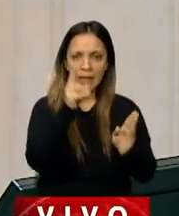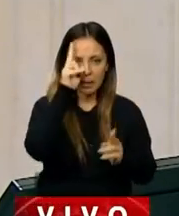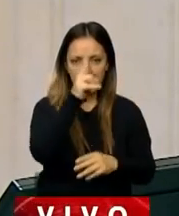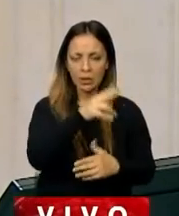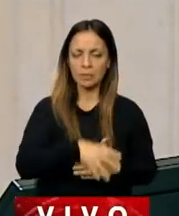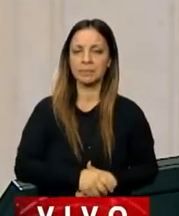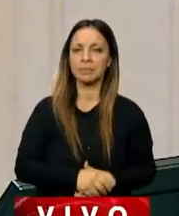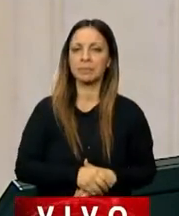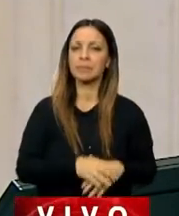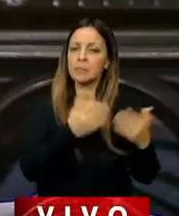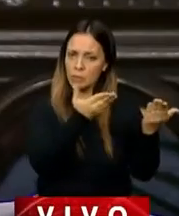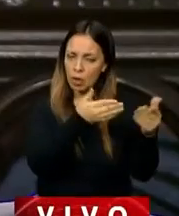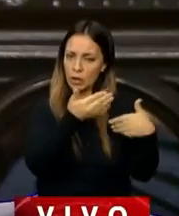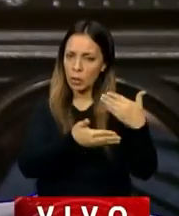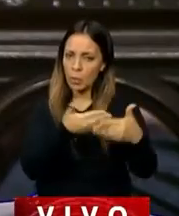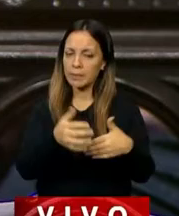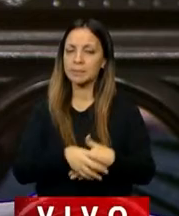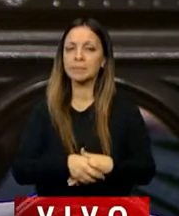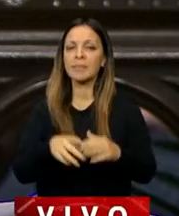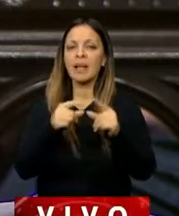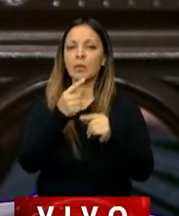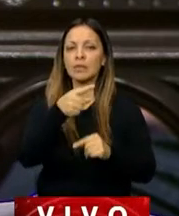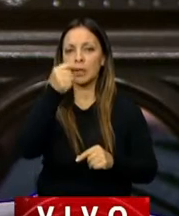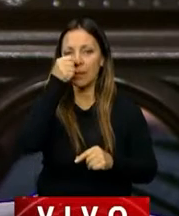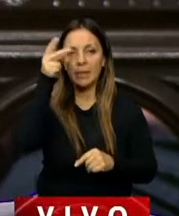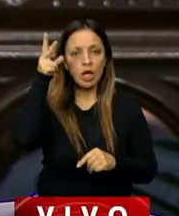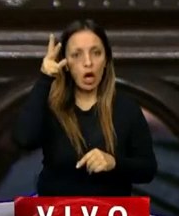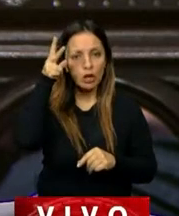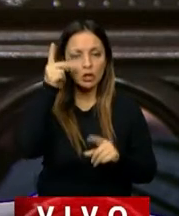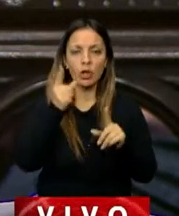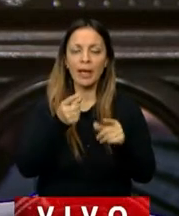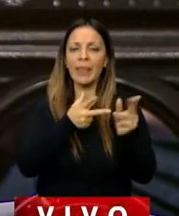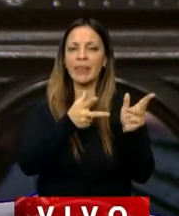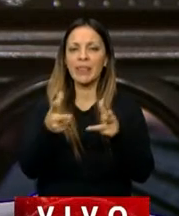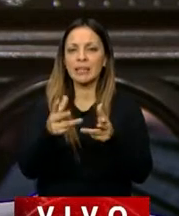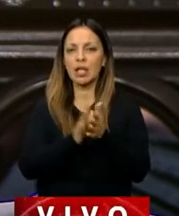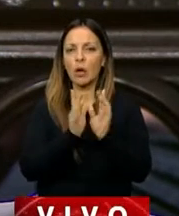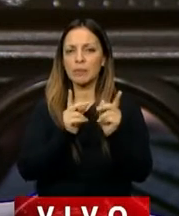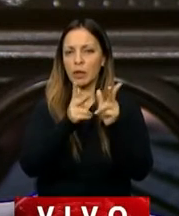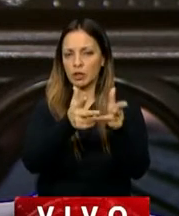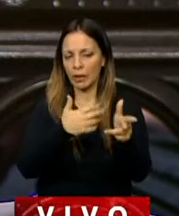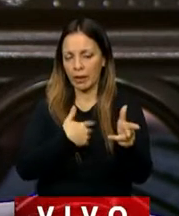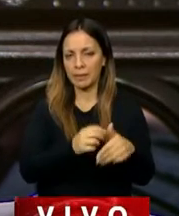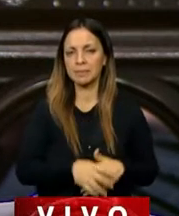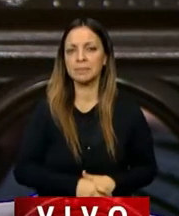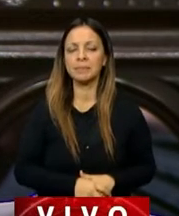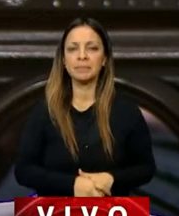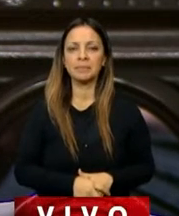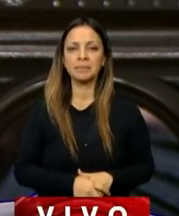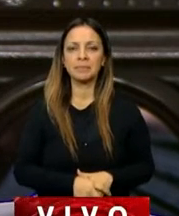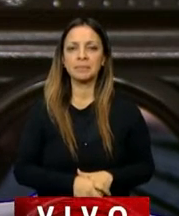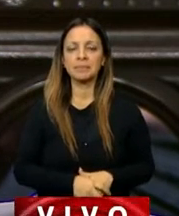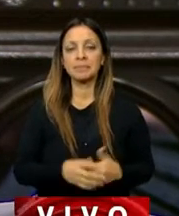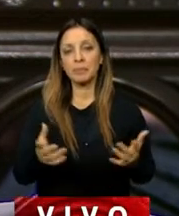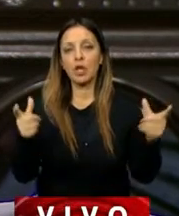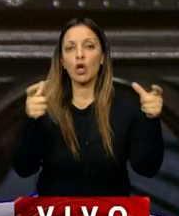Siga, diputado Godoy. Gracias, presidente. El artículo 128 dice lo que acabo de manifestar respecto al reglamento.